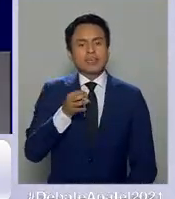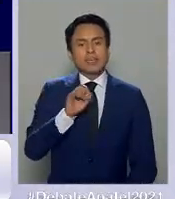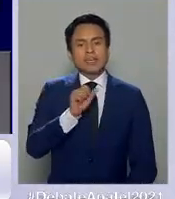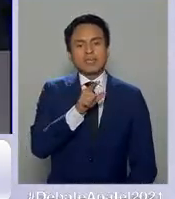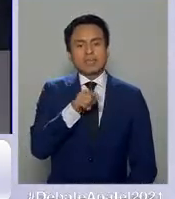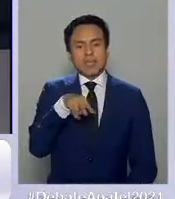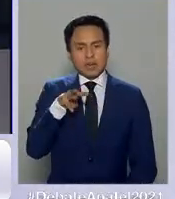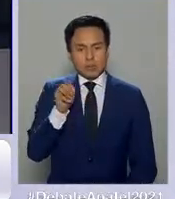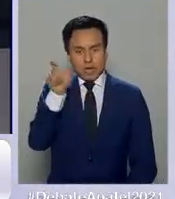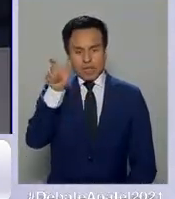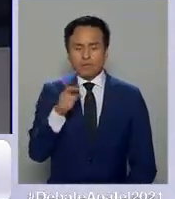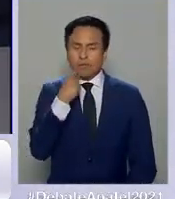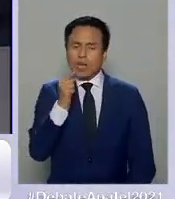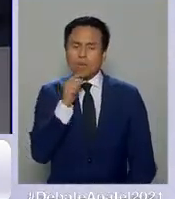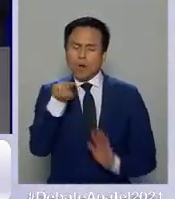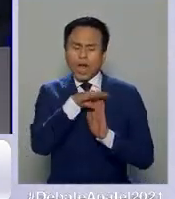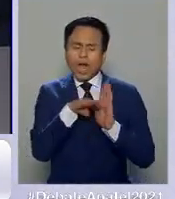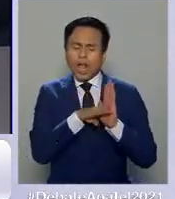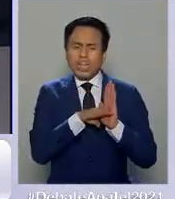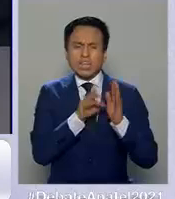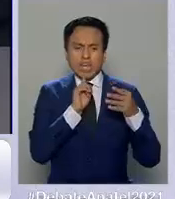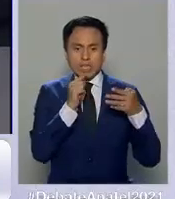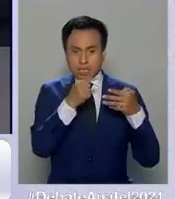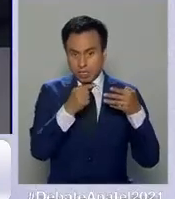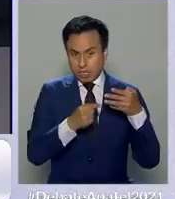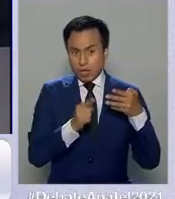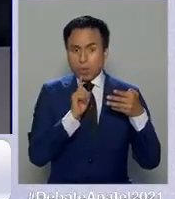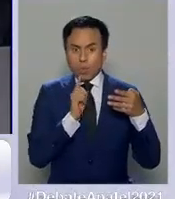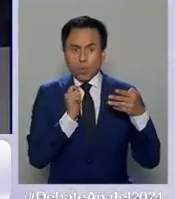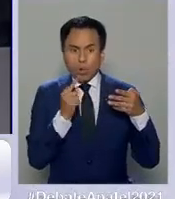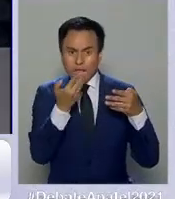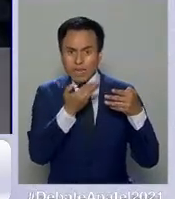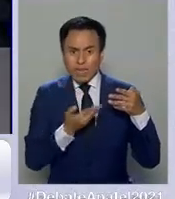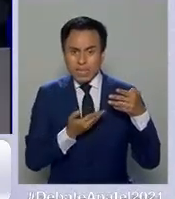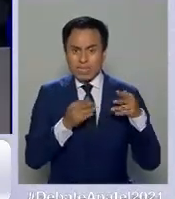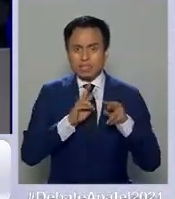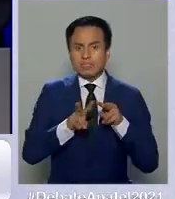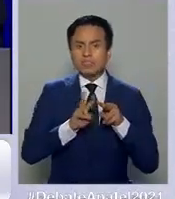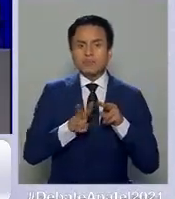encuentro para preguntarle cuál es el de los puntos que acogimos.